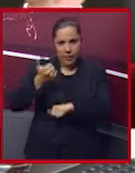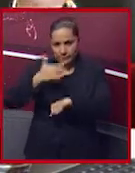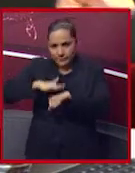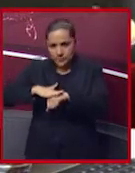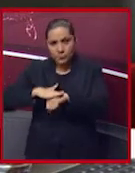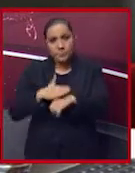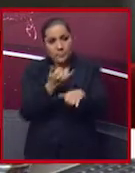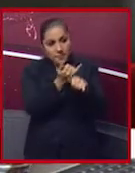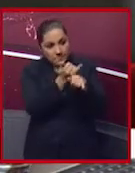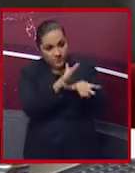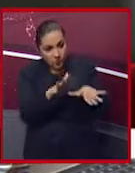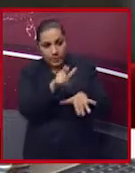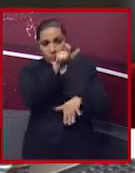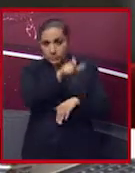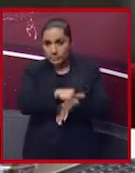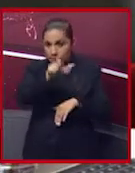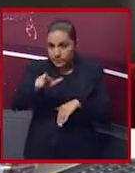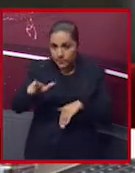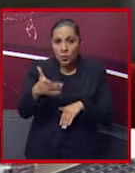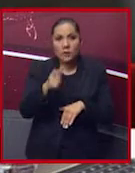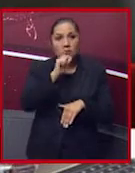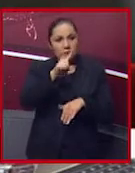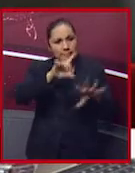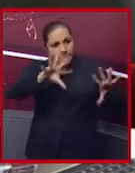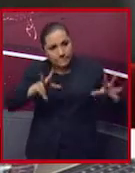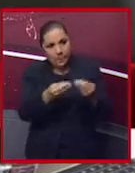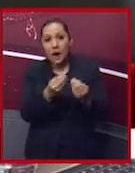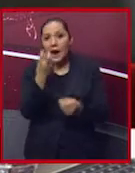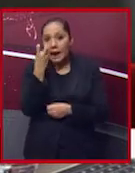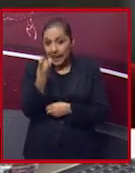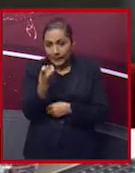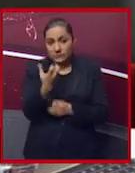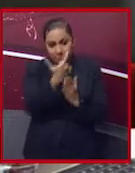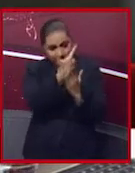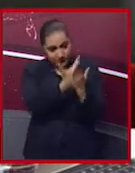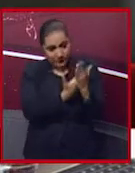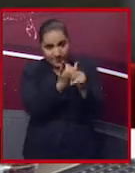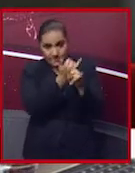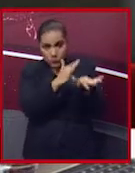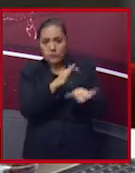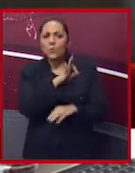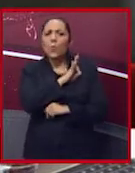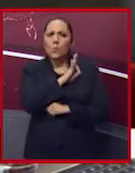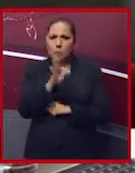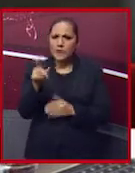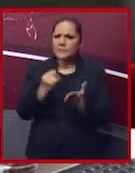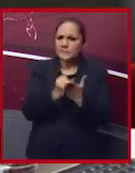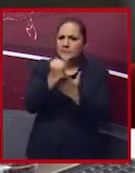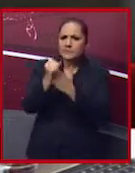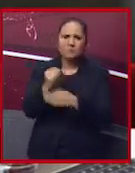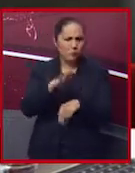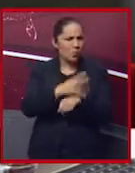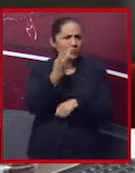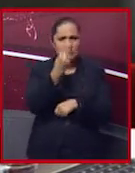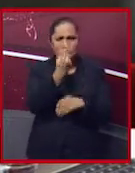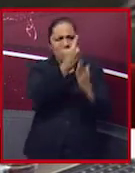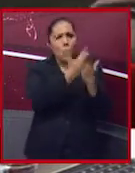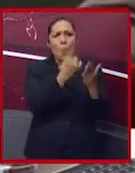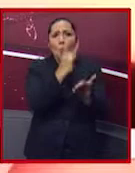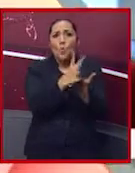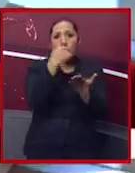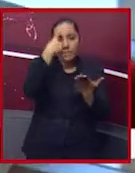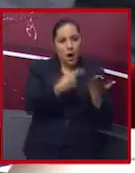datos individuales y eventualmente orientar las decisiones a partir de esos registros administrativos. Es la ambición del padrón, no solo hacer pública la información al